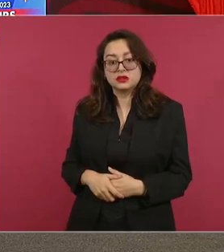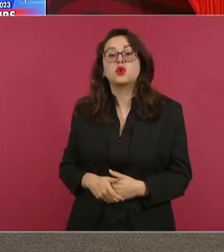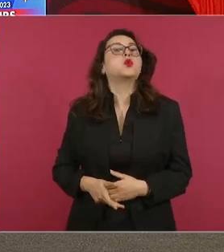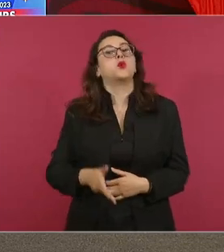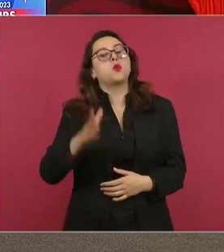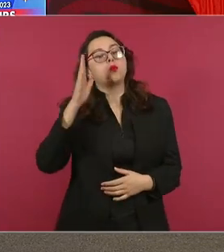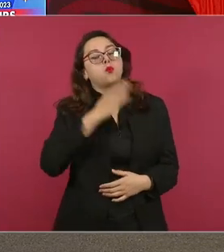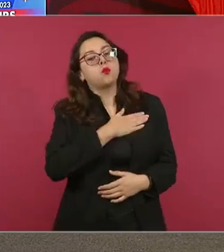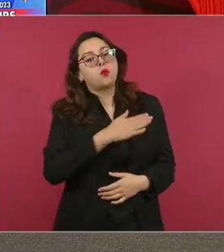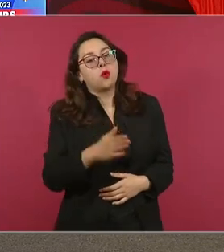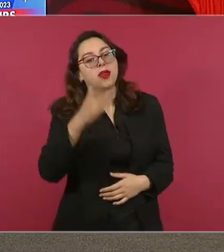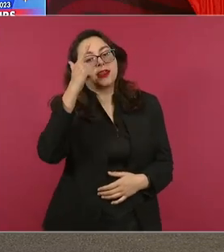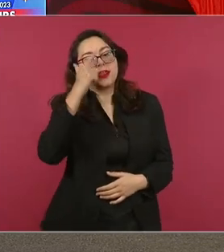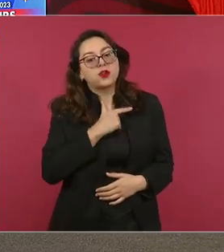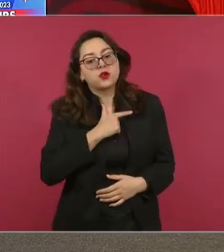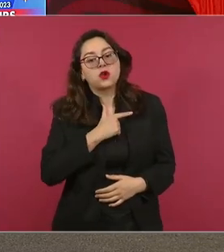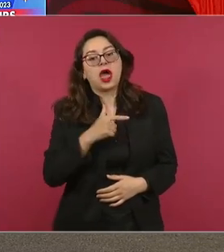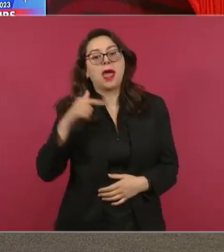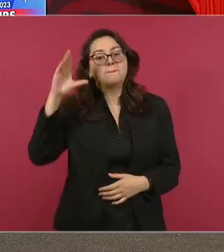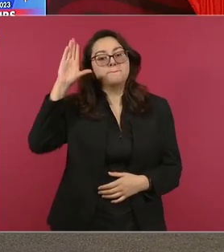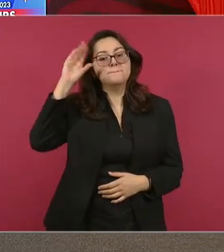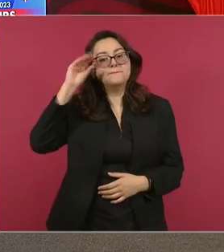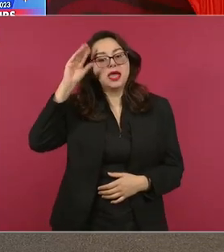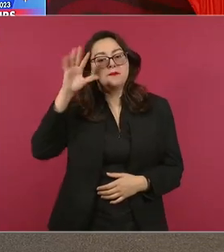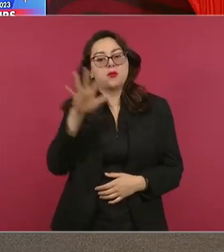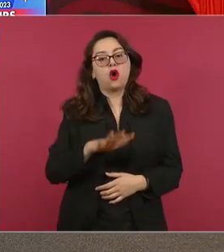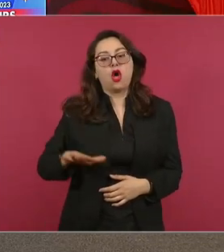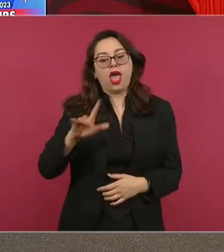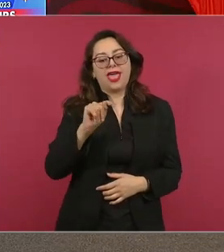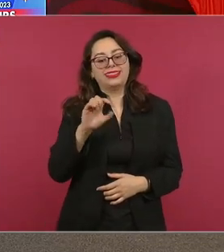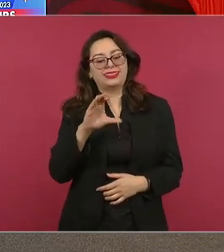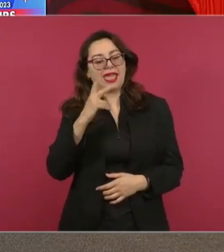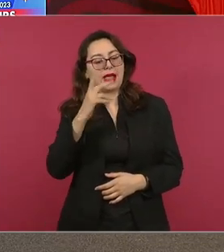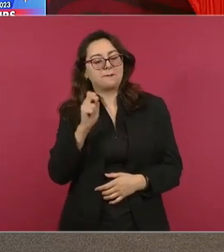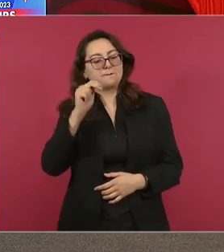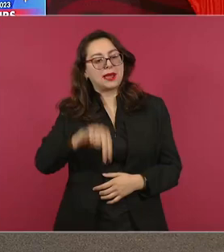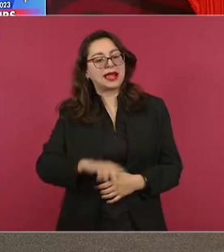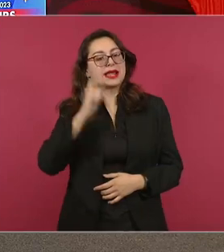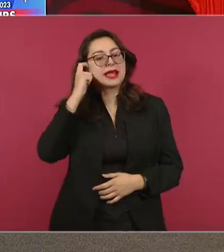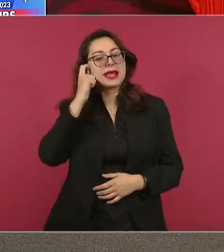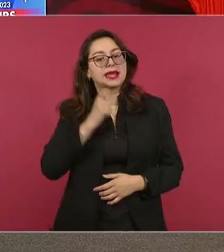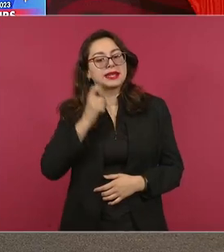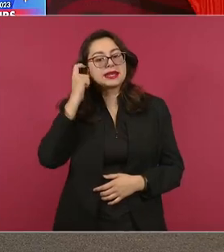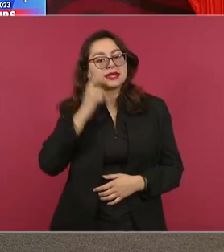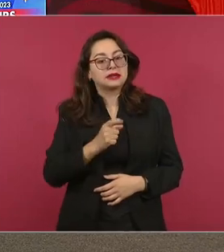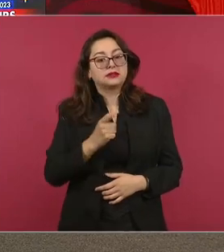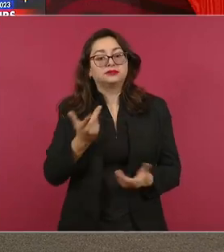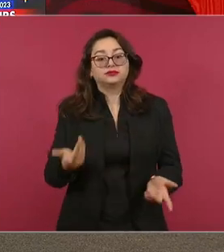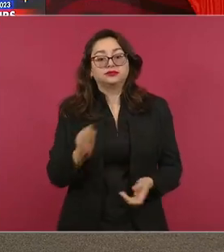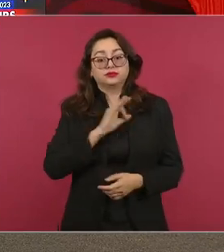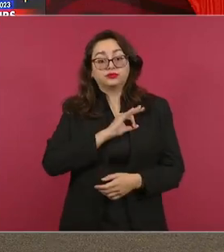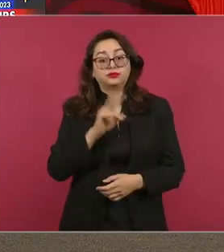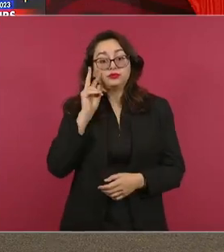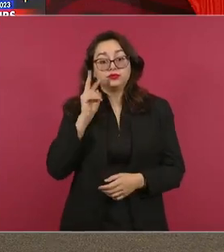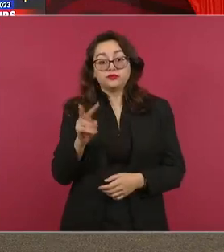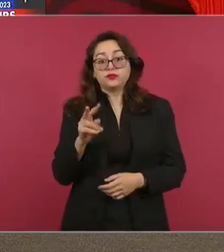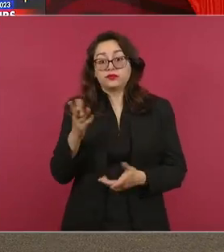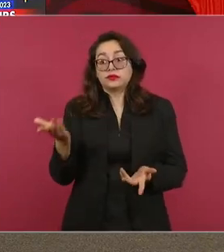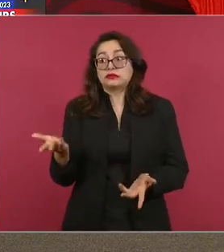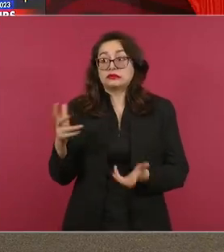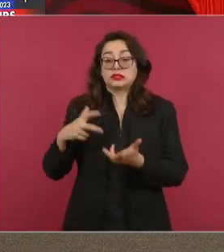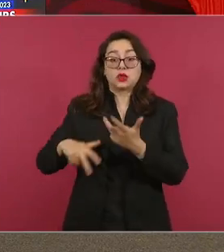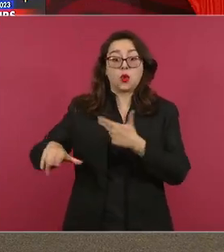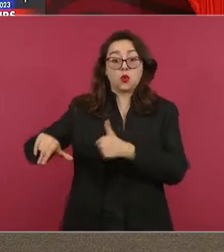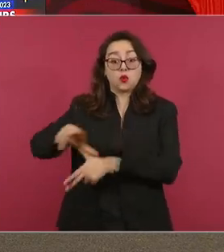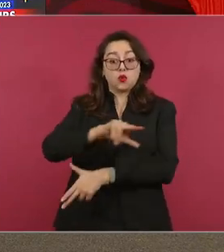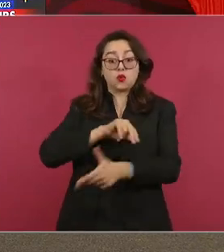Uriel, buenas noches, completamente en vivo desde Tecpan de Galeana, Guerrero. Es pues como la guardarraya en donde va a pasar este